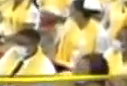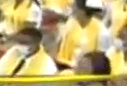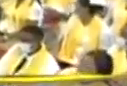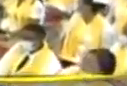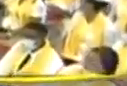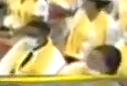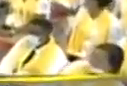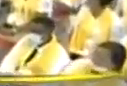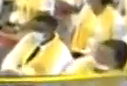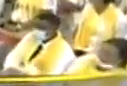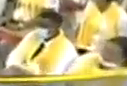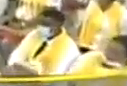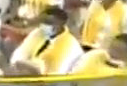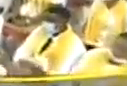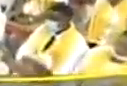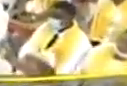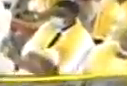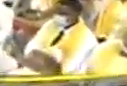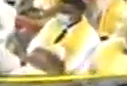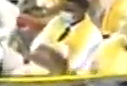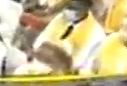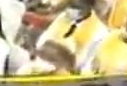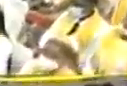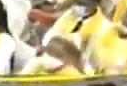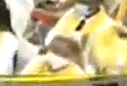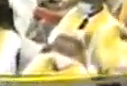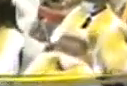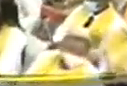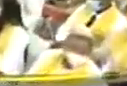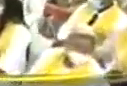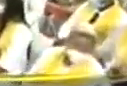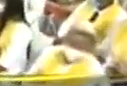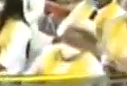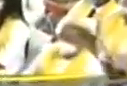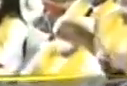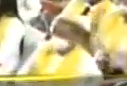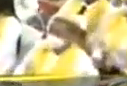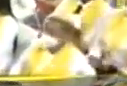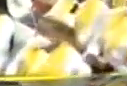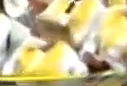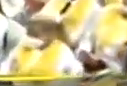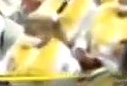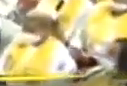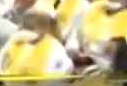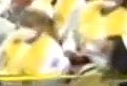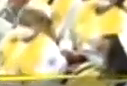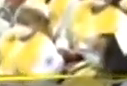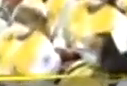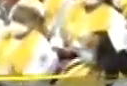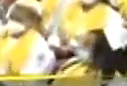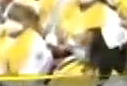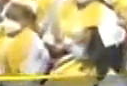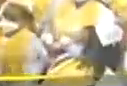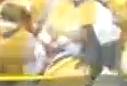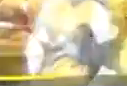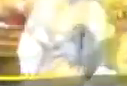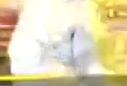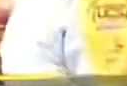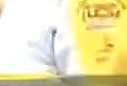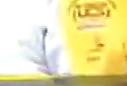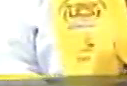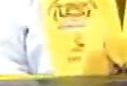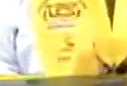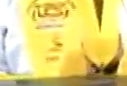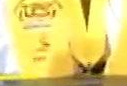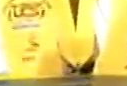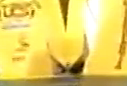señalar que más de 1.490.000 personas han salvado su vida gracias a la atención a tiempo y de calidad que